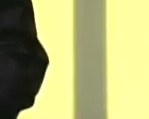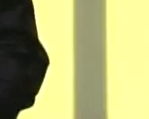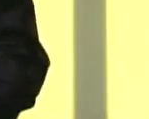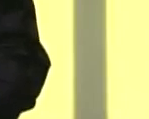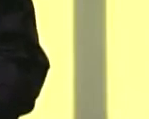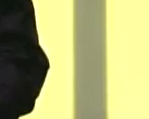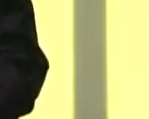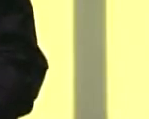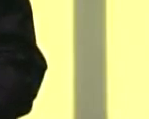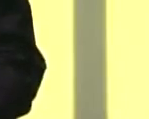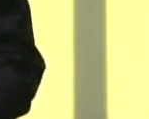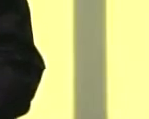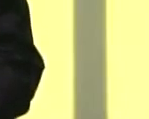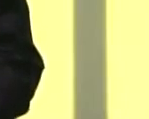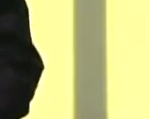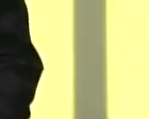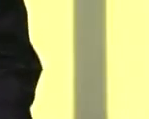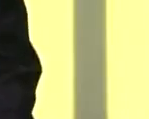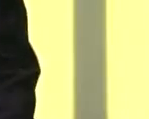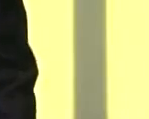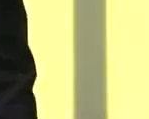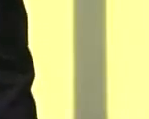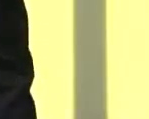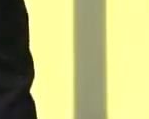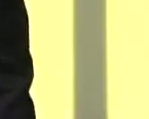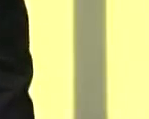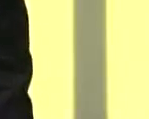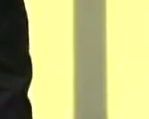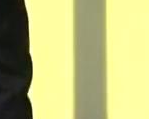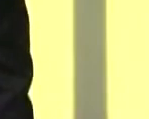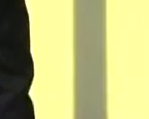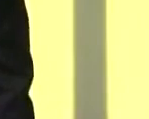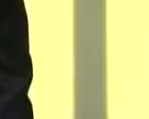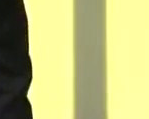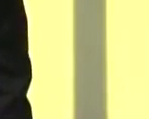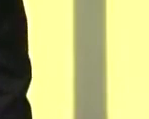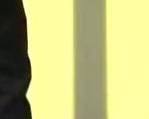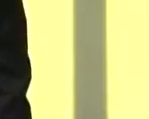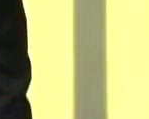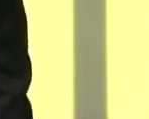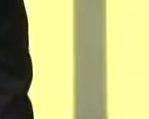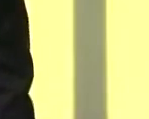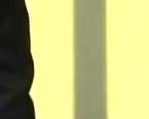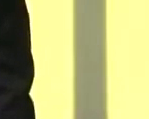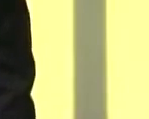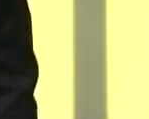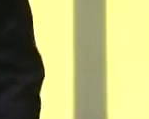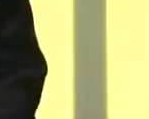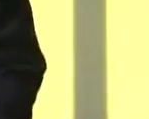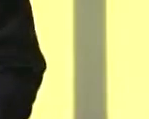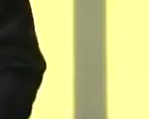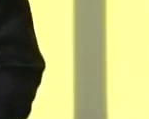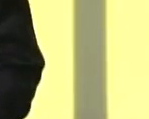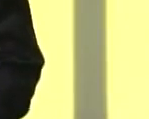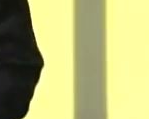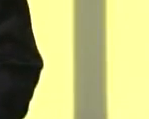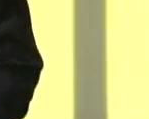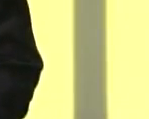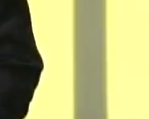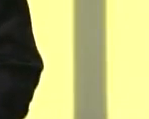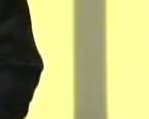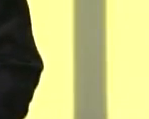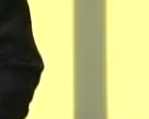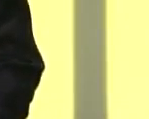Ejecutivo venezolano. Nosotros, por supuesto, estamos invitándolos a mantenerse siempre en contacto con las informaciones que aborde